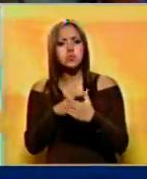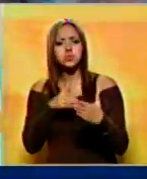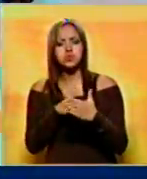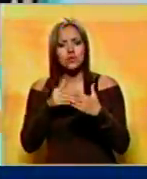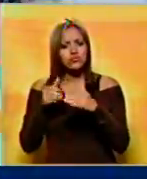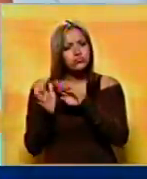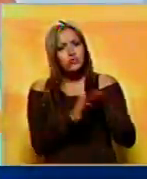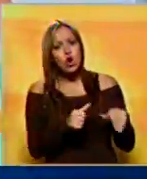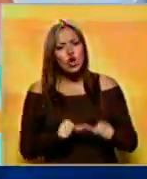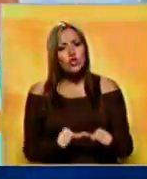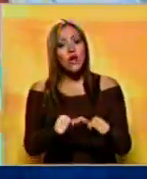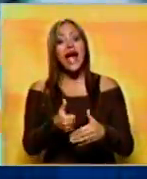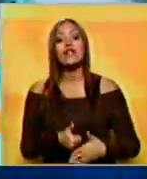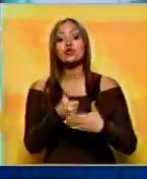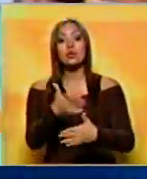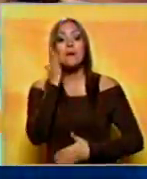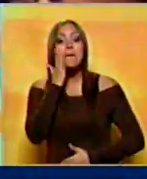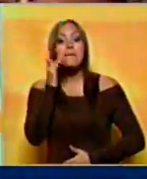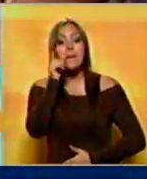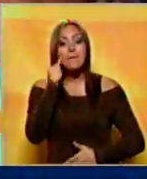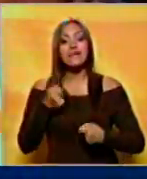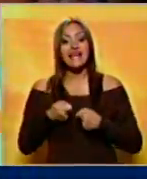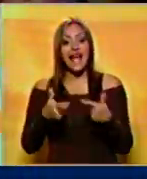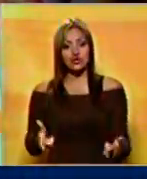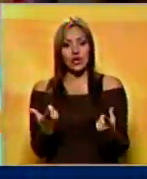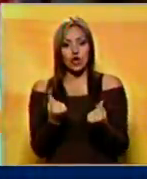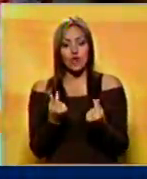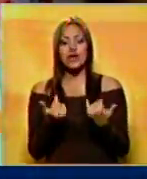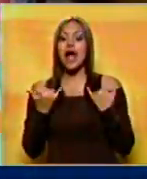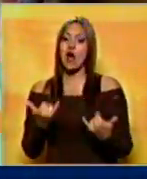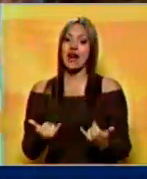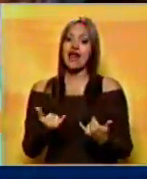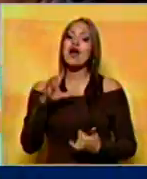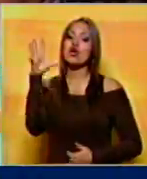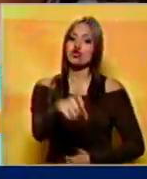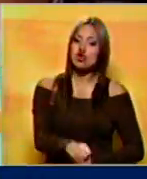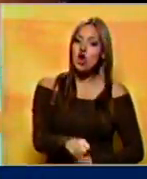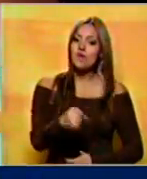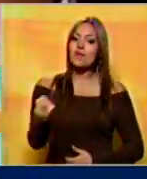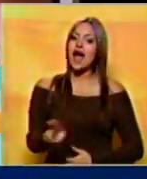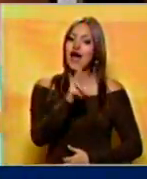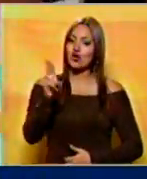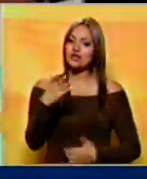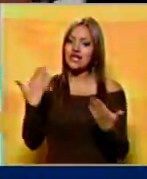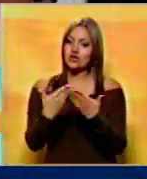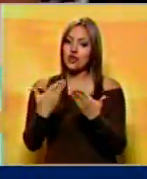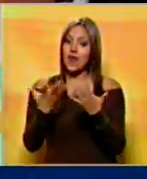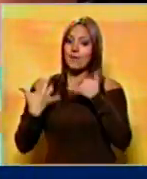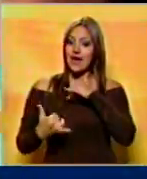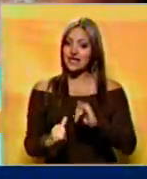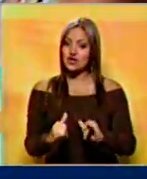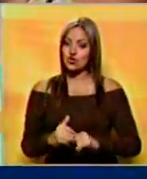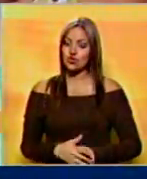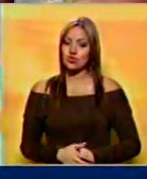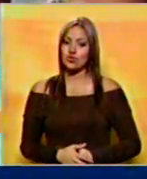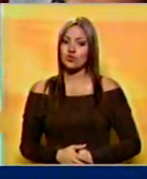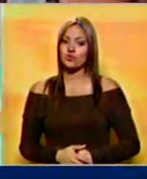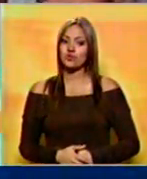continúa ayudando a madres y padres con los gastos económicos que genera la adquisición de útiles escolares para sus hijos.